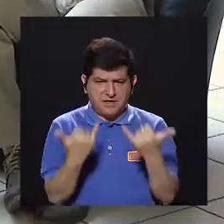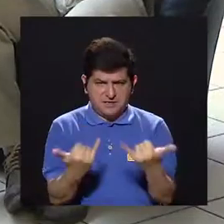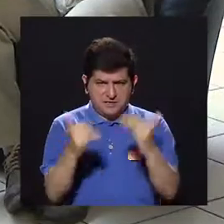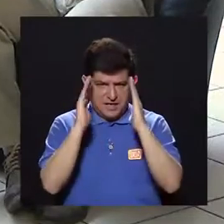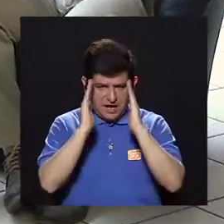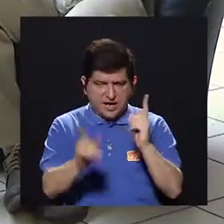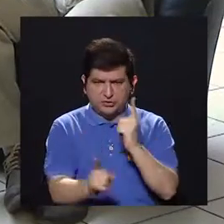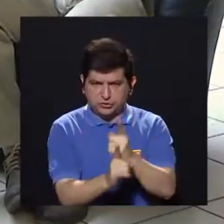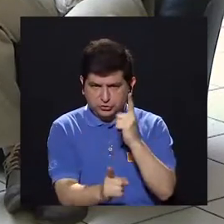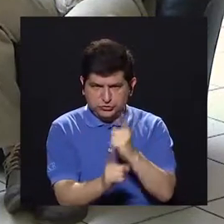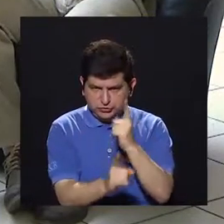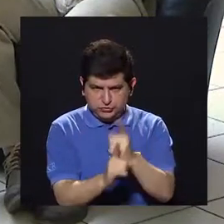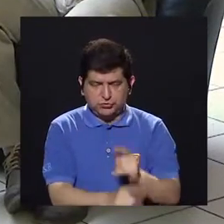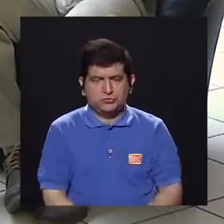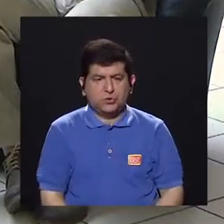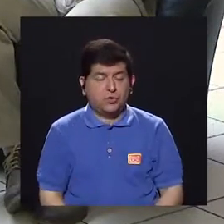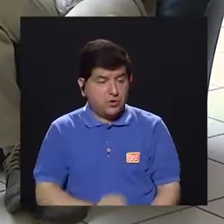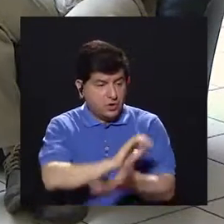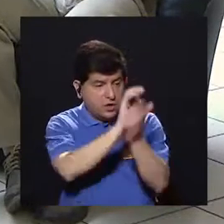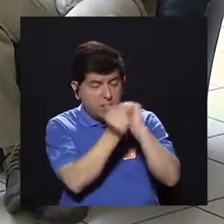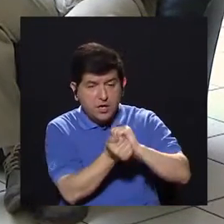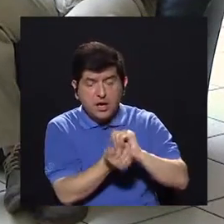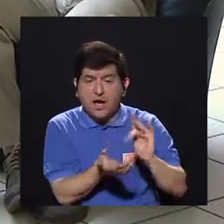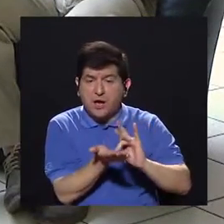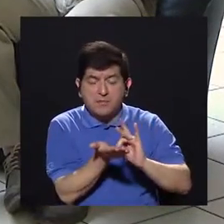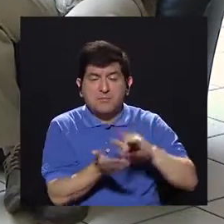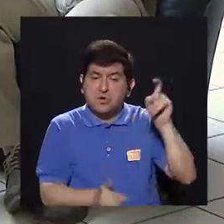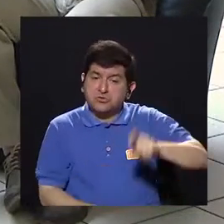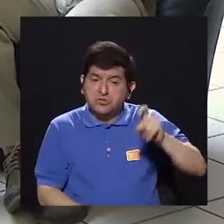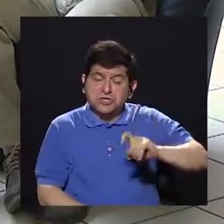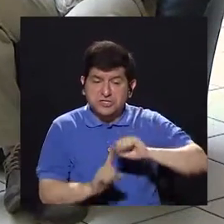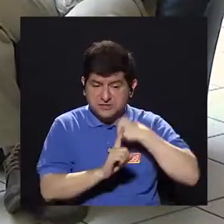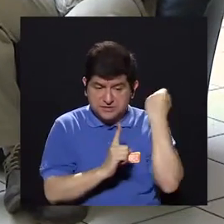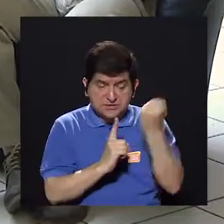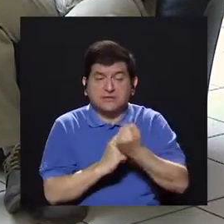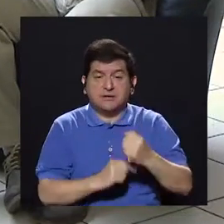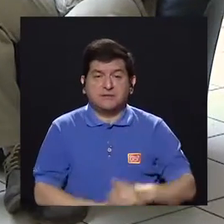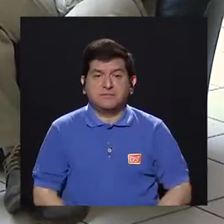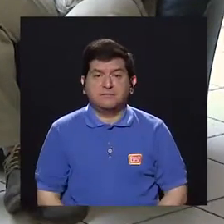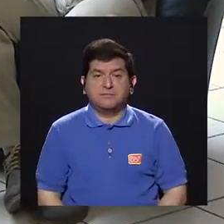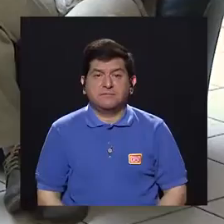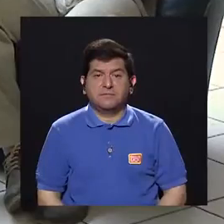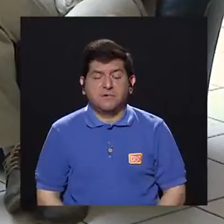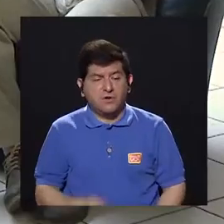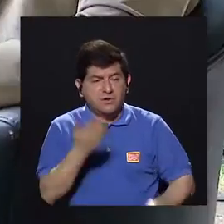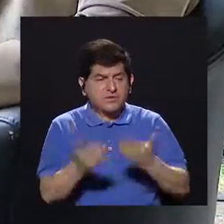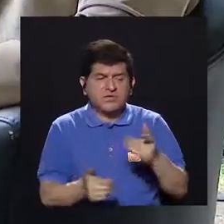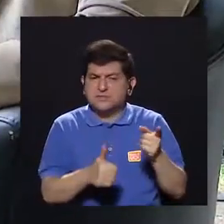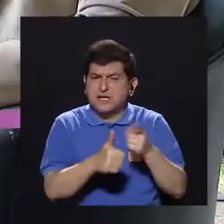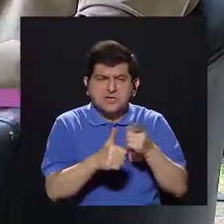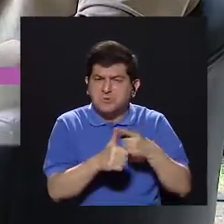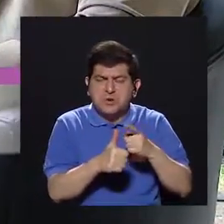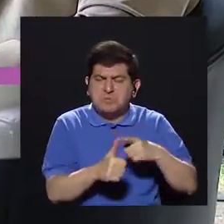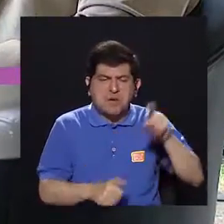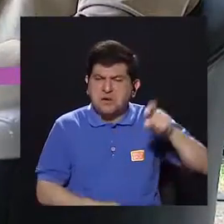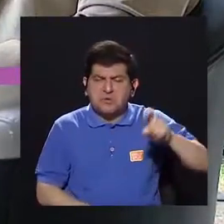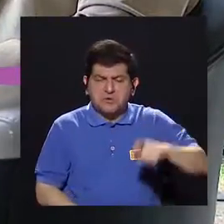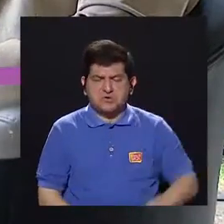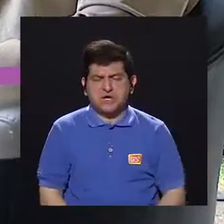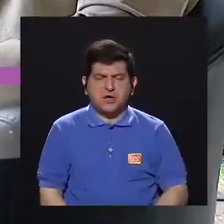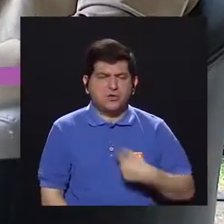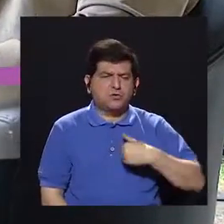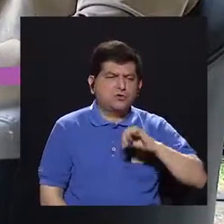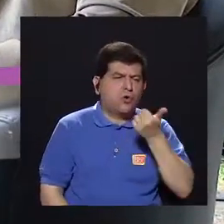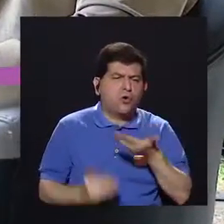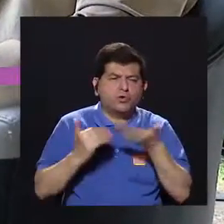enfermedad tratada en forma adecuada y haciendo el cambio del tratamiento, si es que lo amerita, en otras palabras, si la sombrilla no fue necesaria,